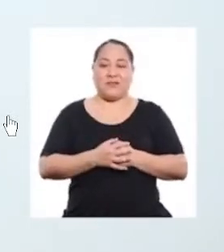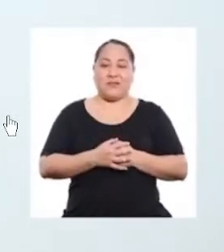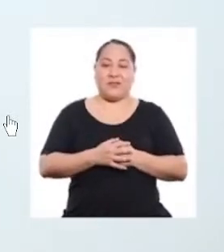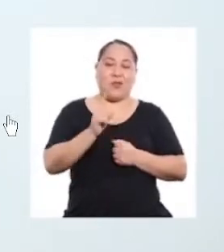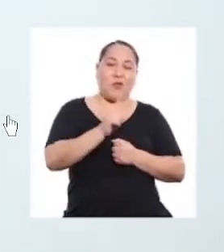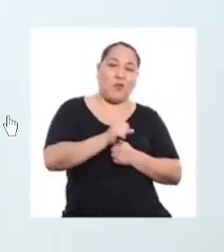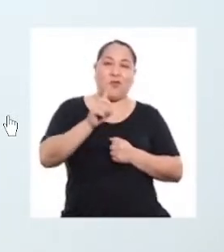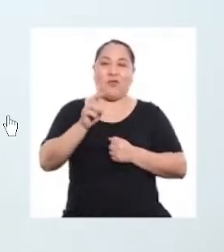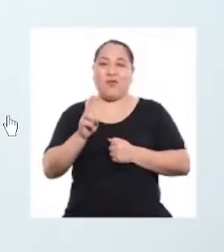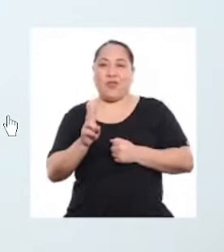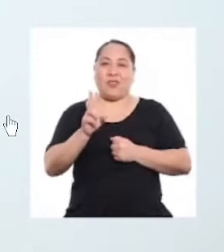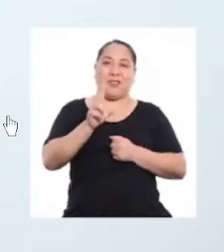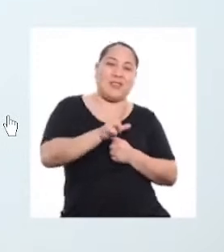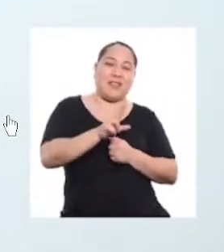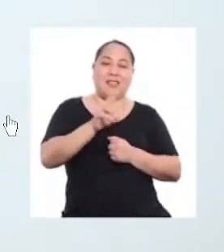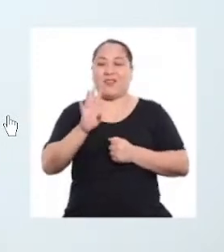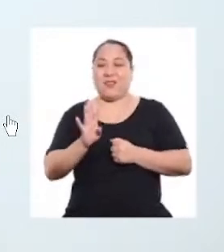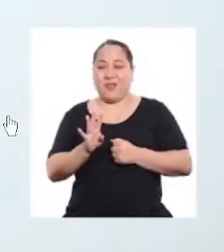1, 2, 3, 4.